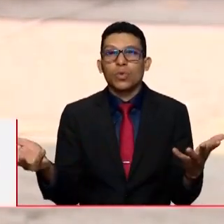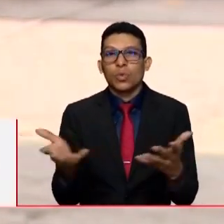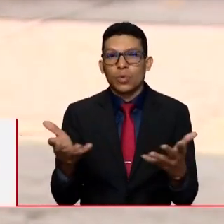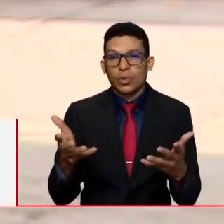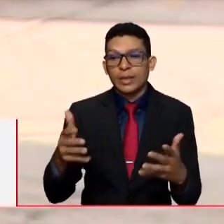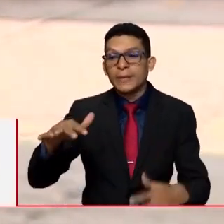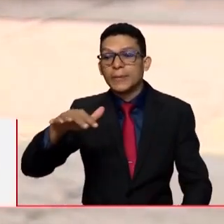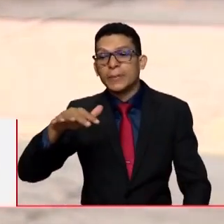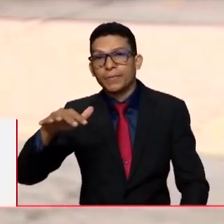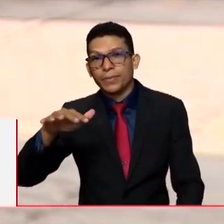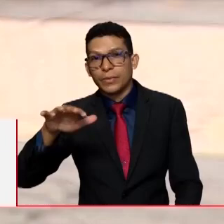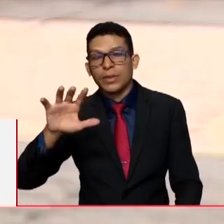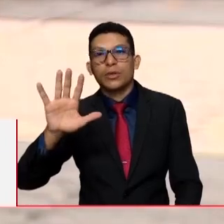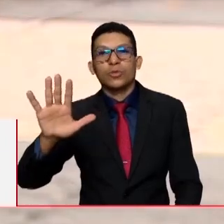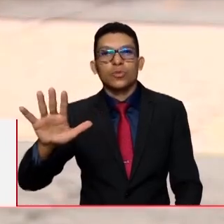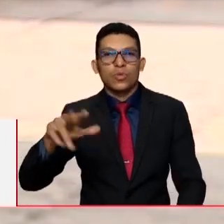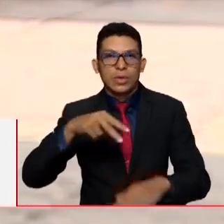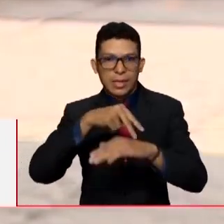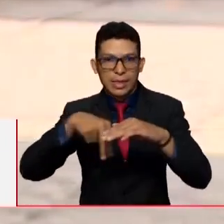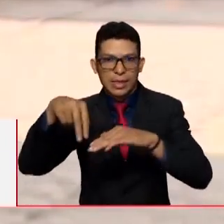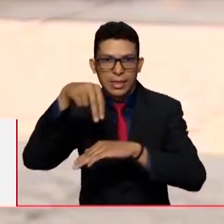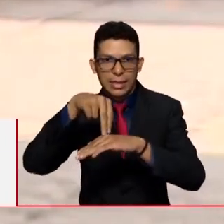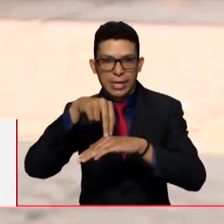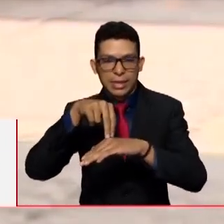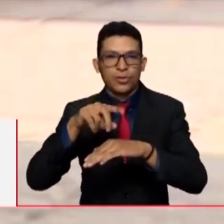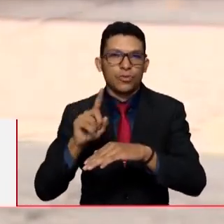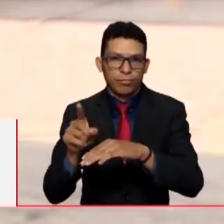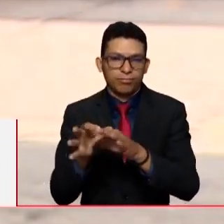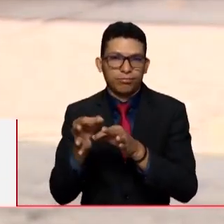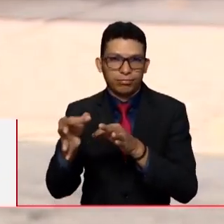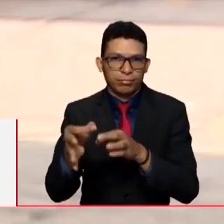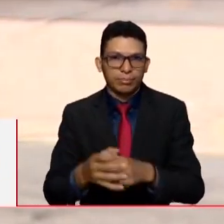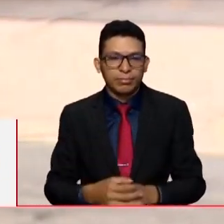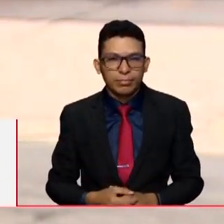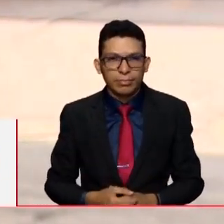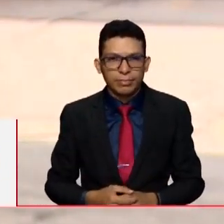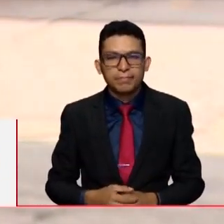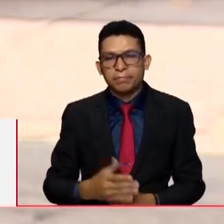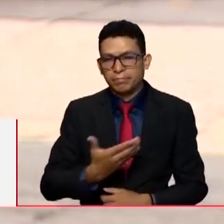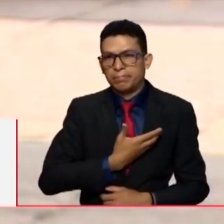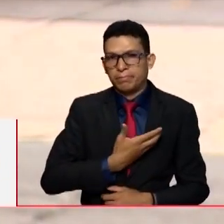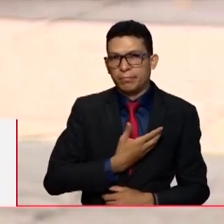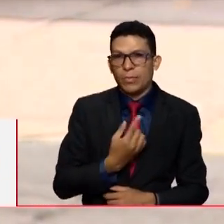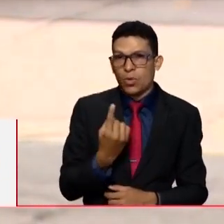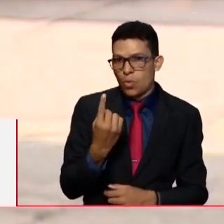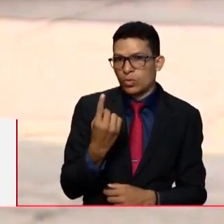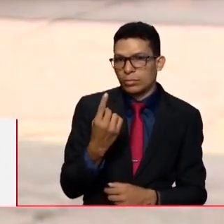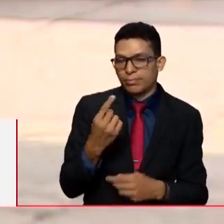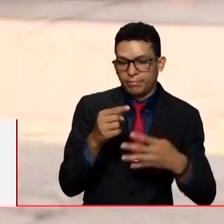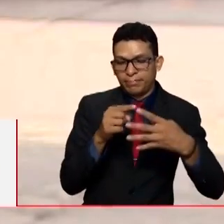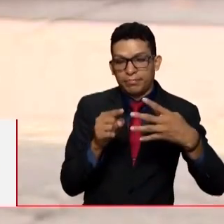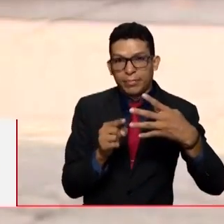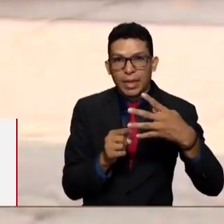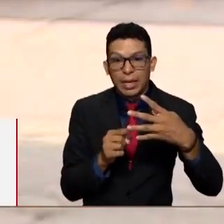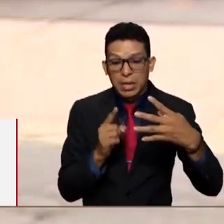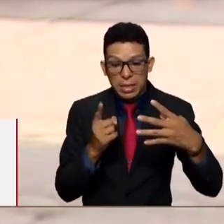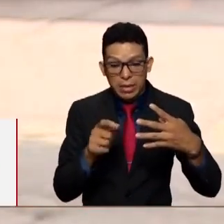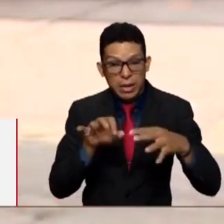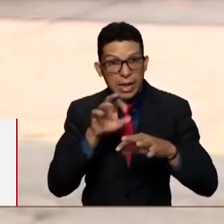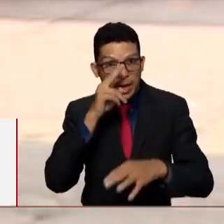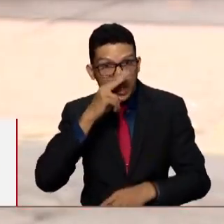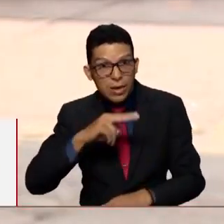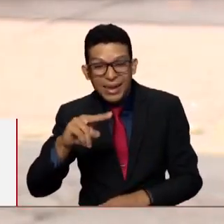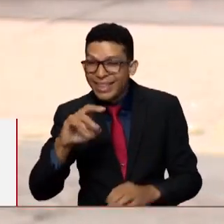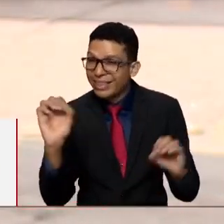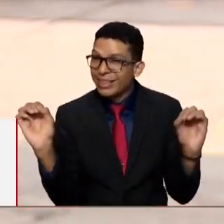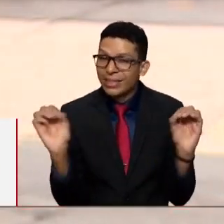en límites entre el Rosario y Leyva Nariño. La madre de uno de ellos habló con Telepacífico Noticias y dijo que su hijo no tenía nada que ver